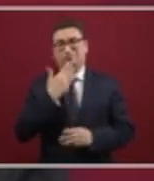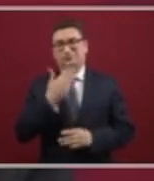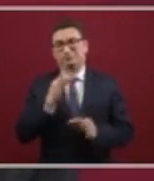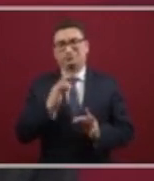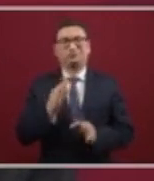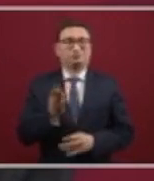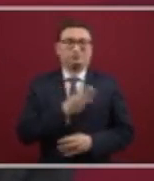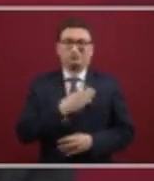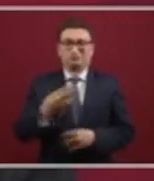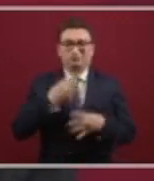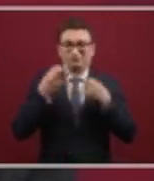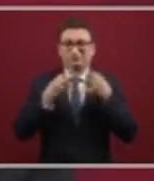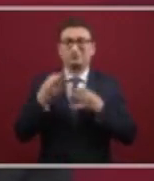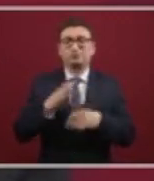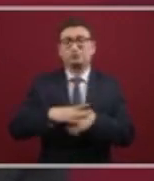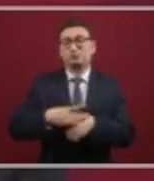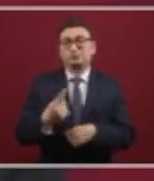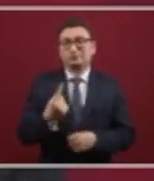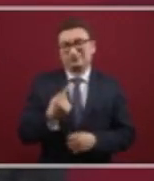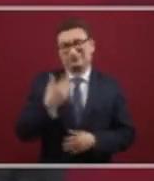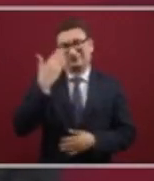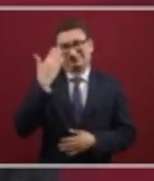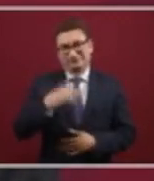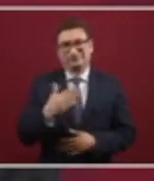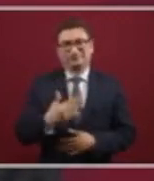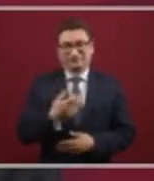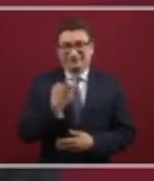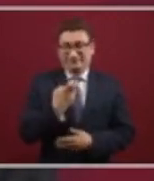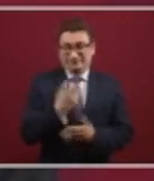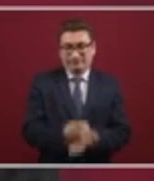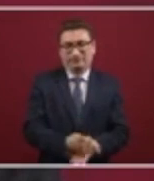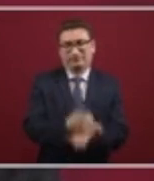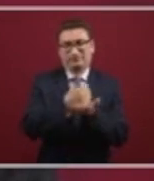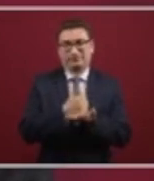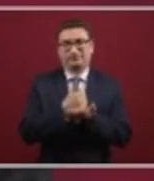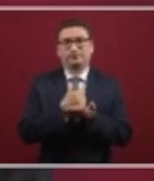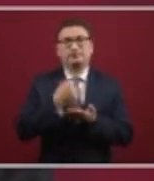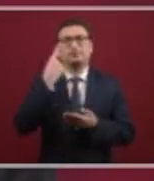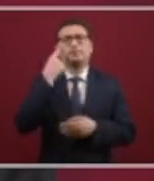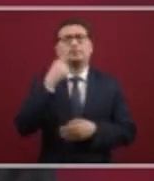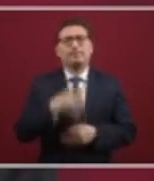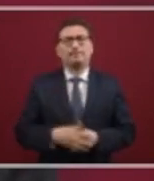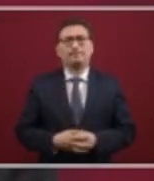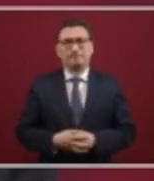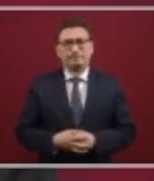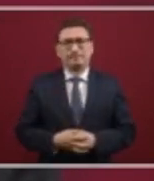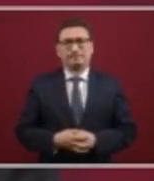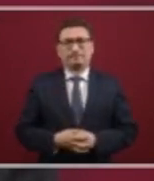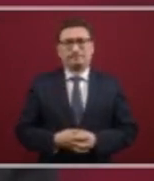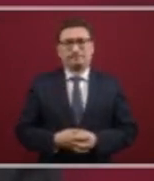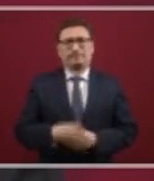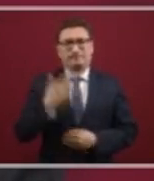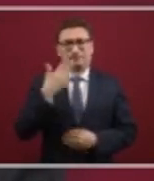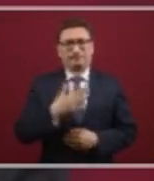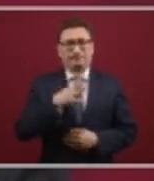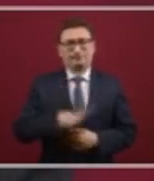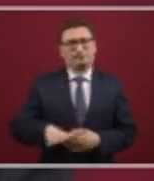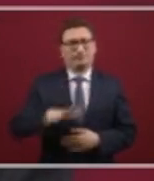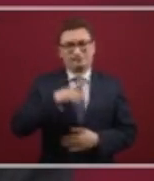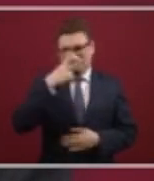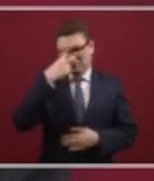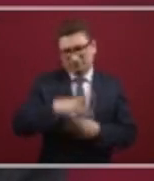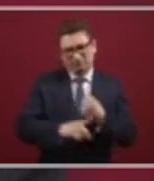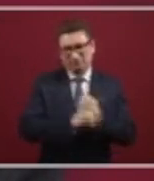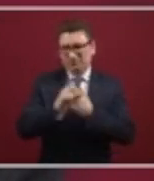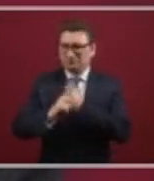porque nos va a ayudar a que se enfrente el problema de